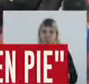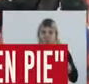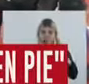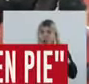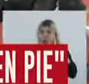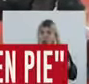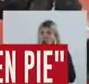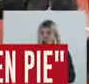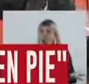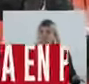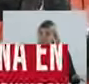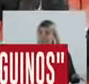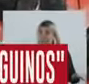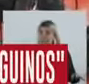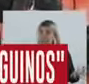Ahora nos toca